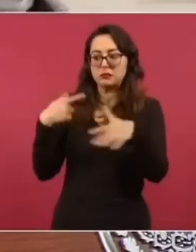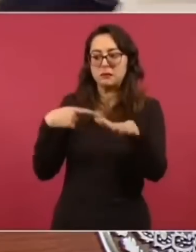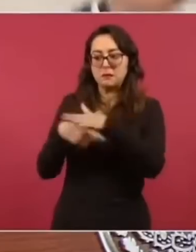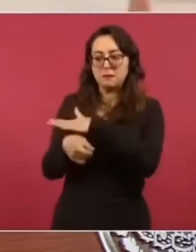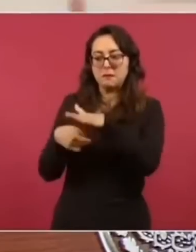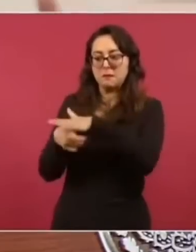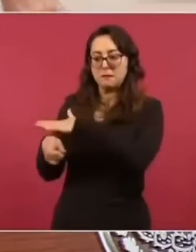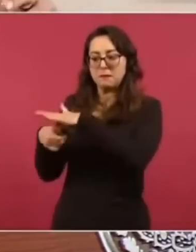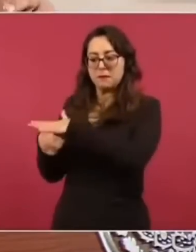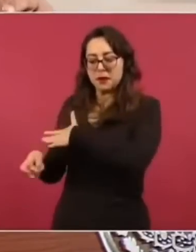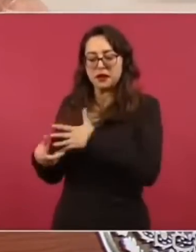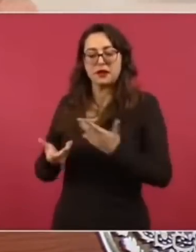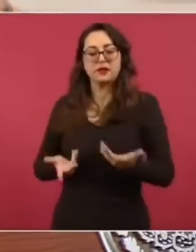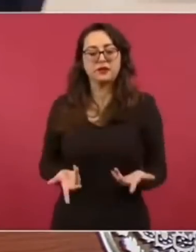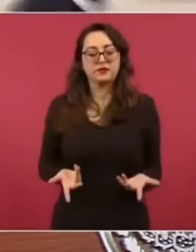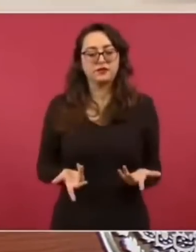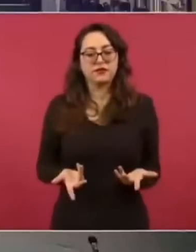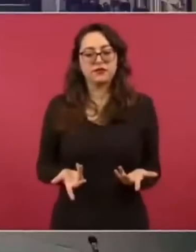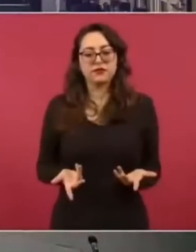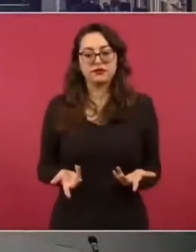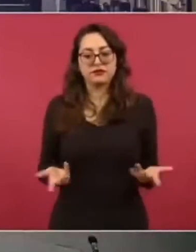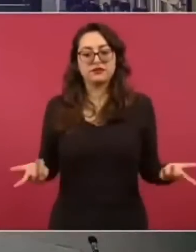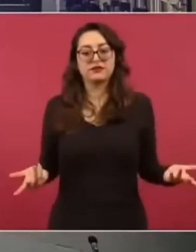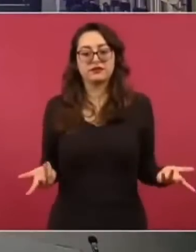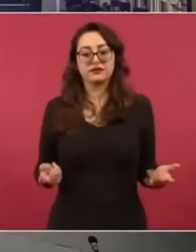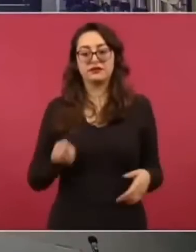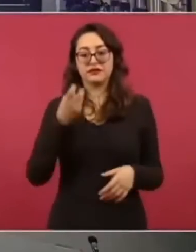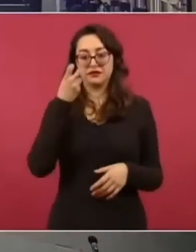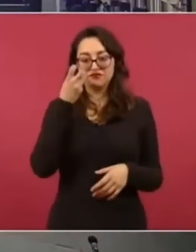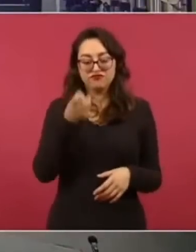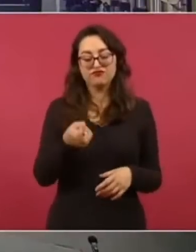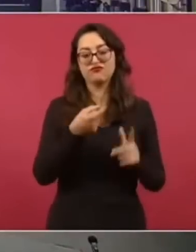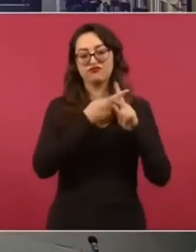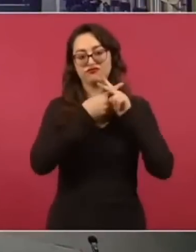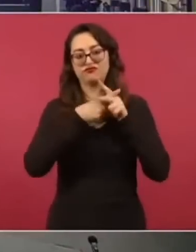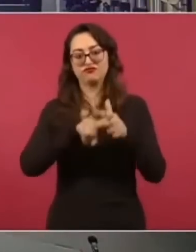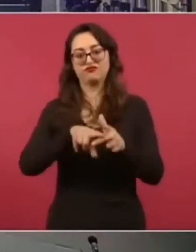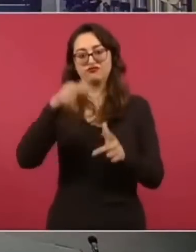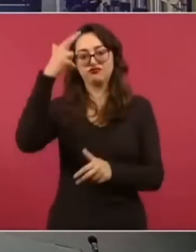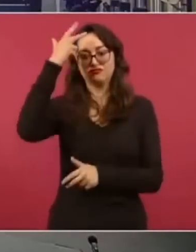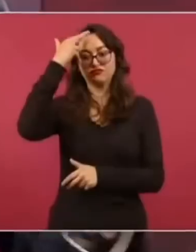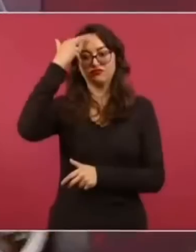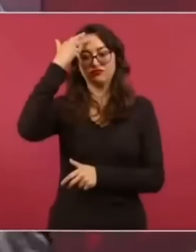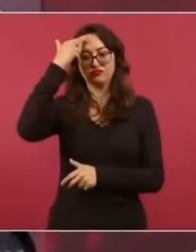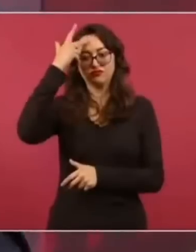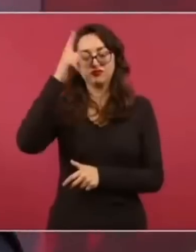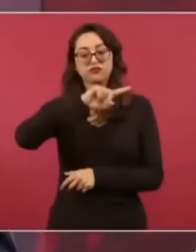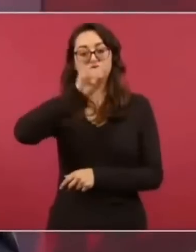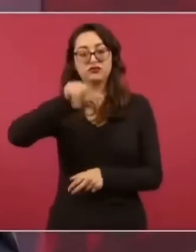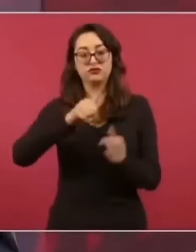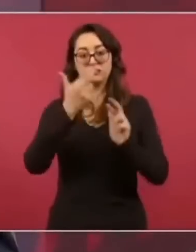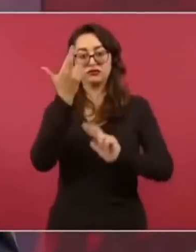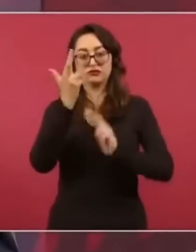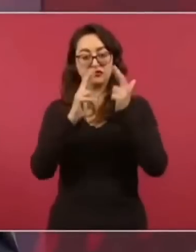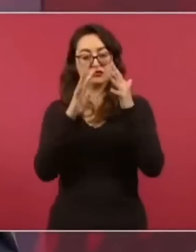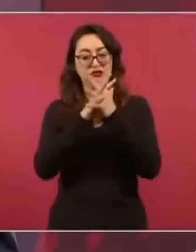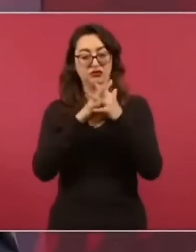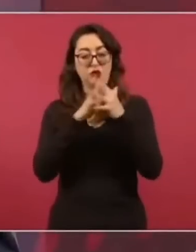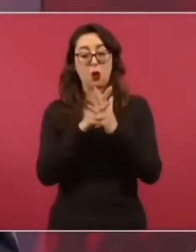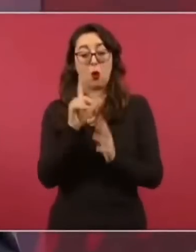Y en la revolución, imagínense lo profundo que fue, que perdieron la vida 1 millón de mexicanos,